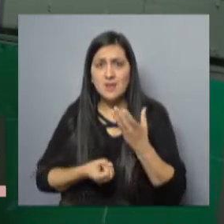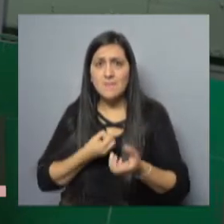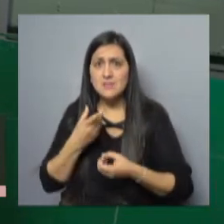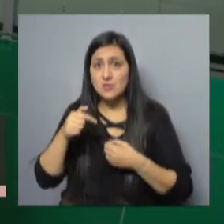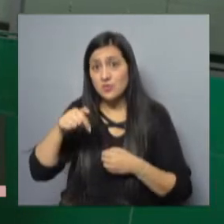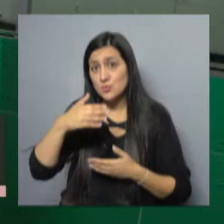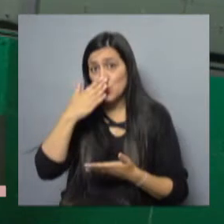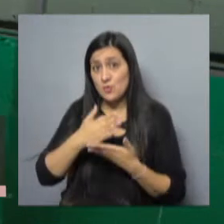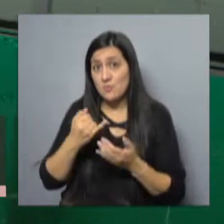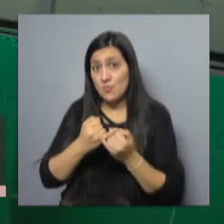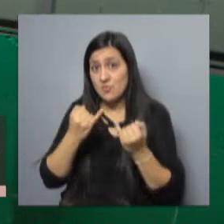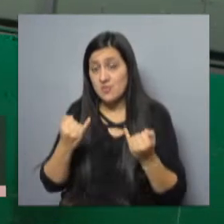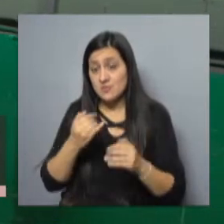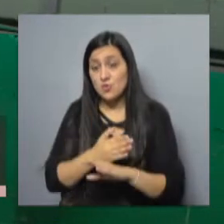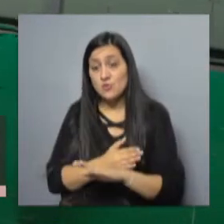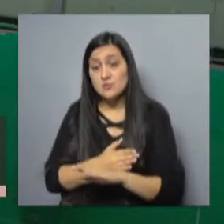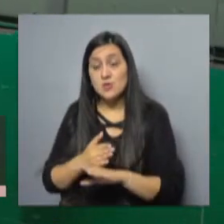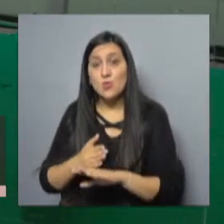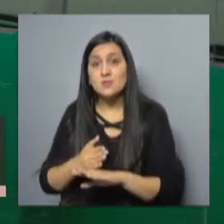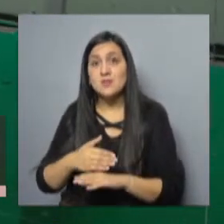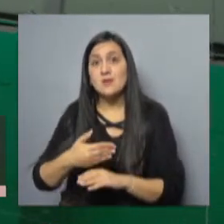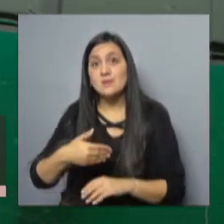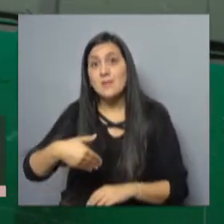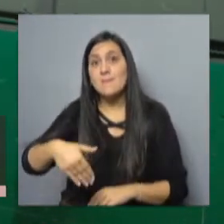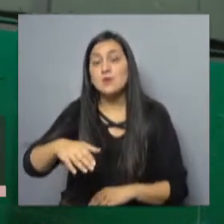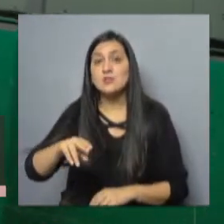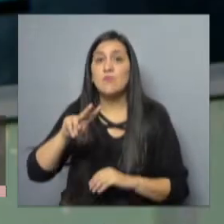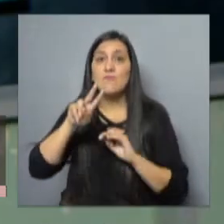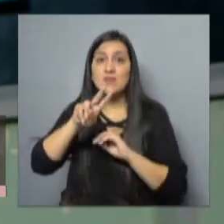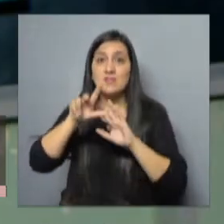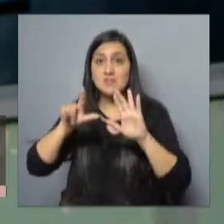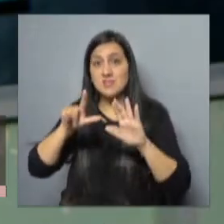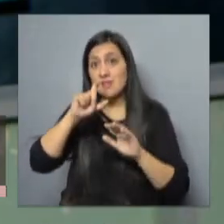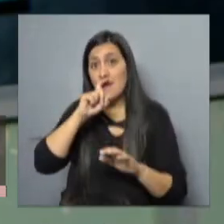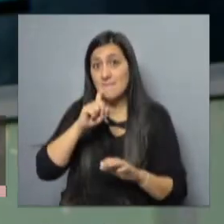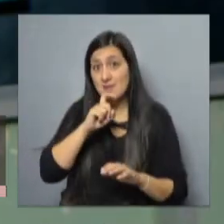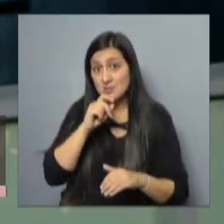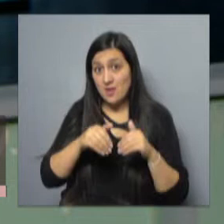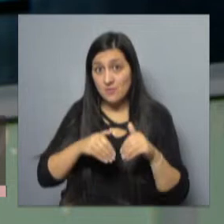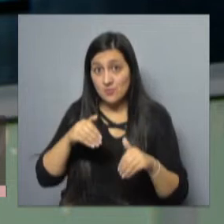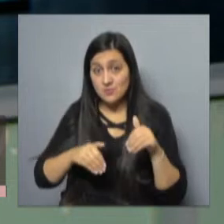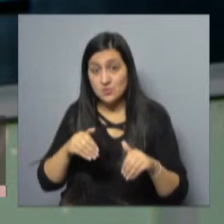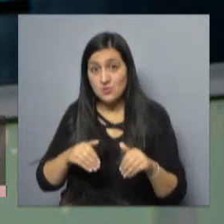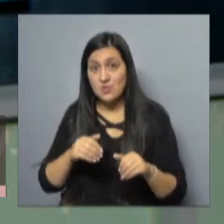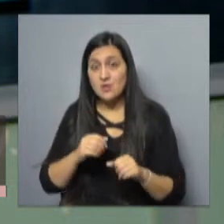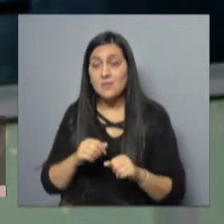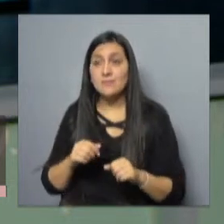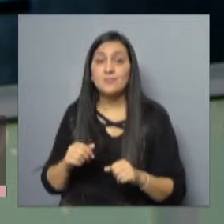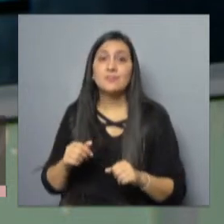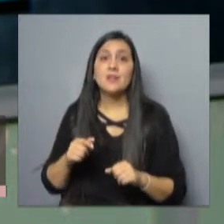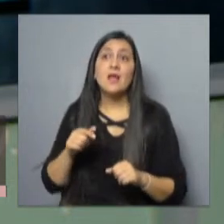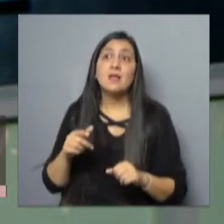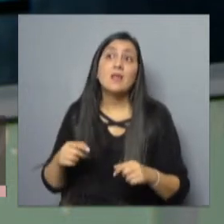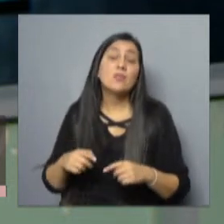días justamente a consecuencia del próximo referéndum del 27 en verdad hasta dónde llega el